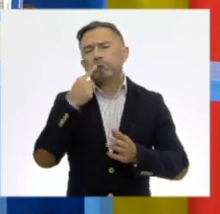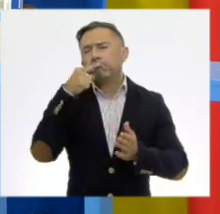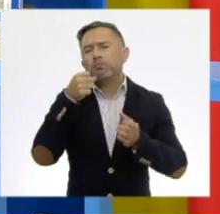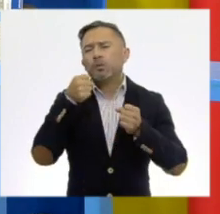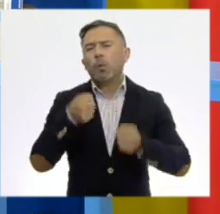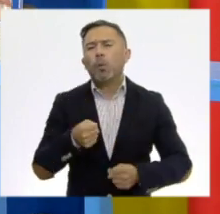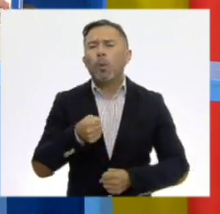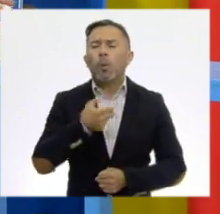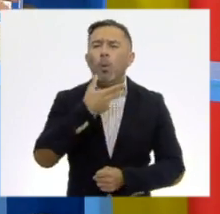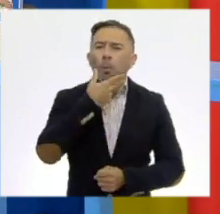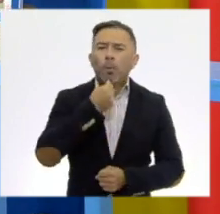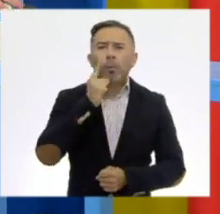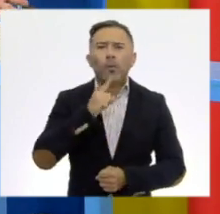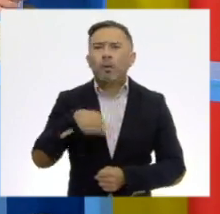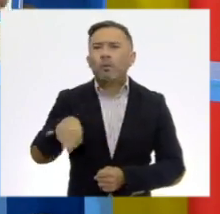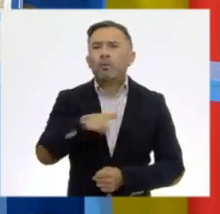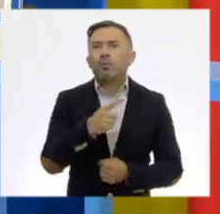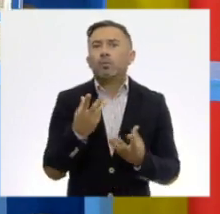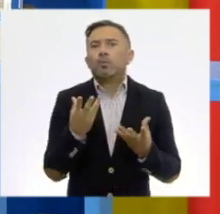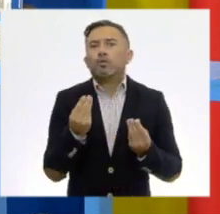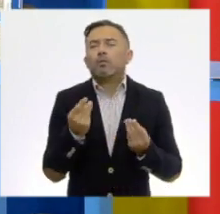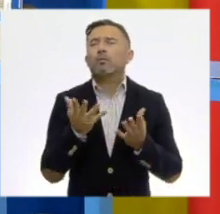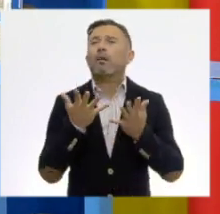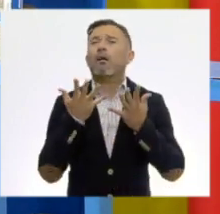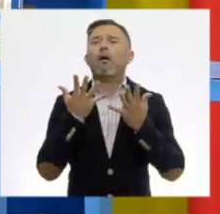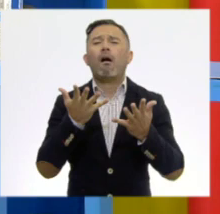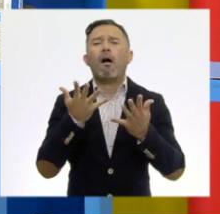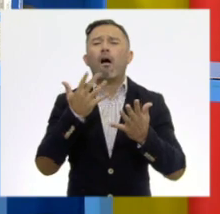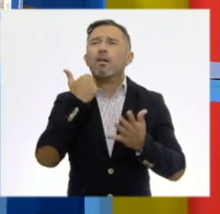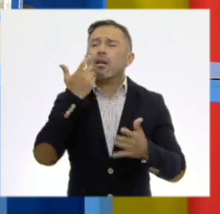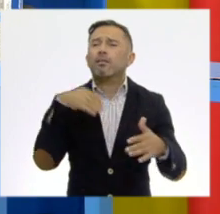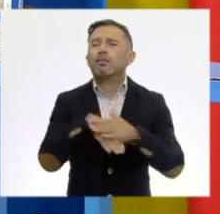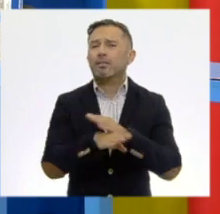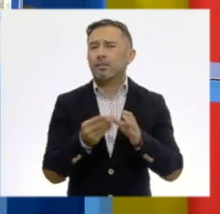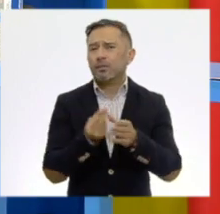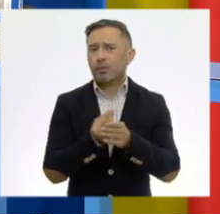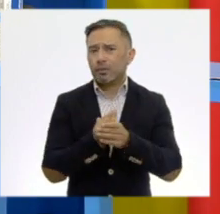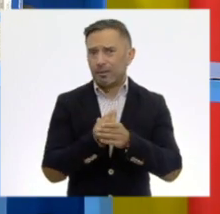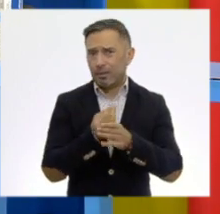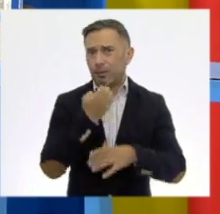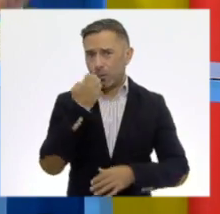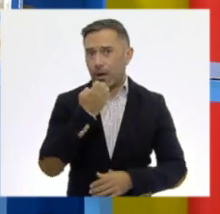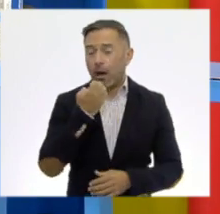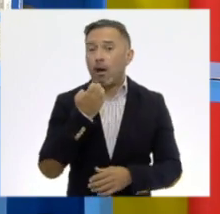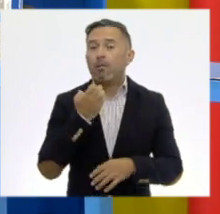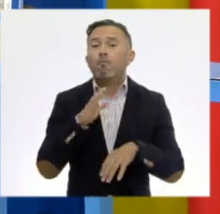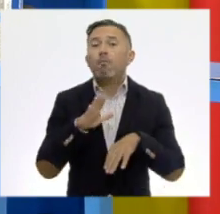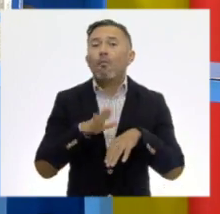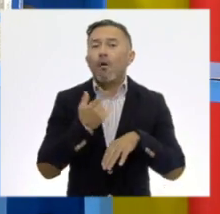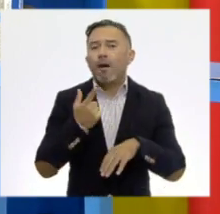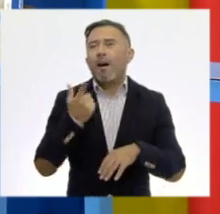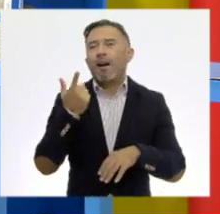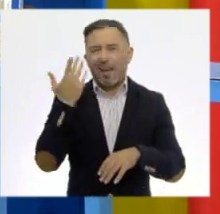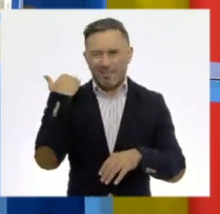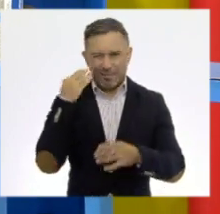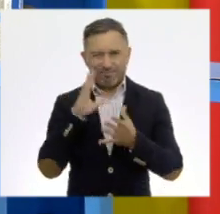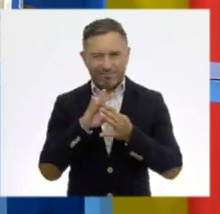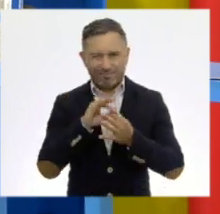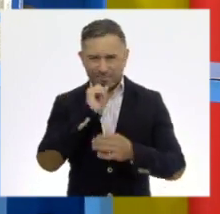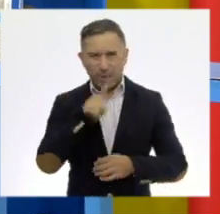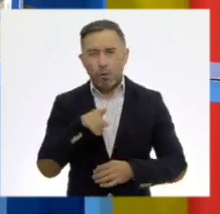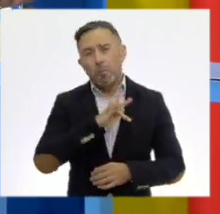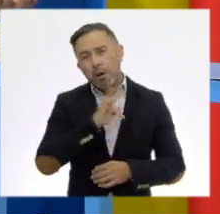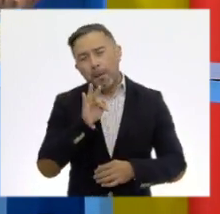o niños ya quieren regresar a la escuela, como decíamos la otra ocasión, porque quieren saludar a sus maestras,